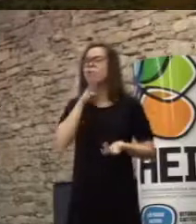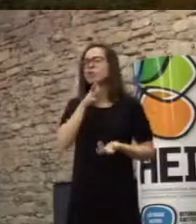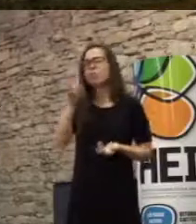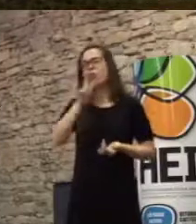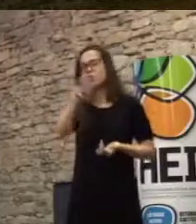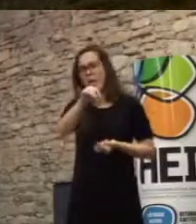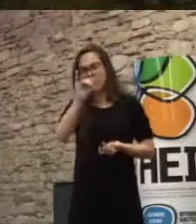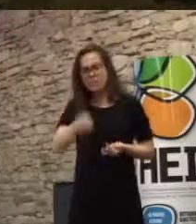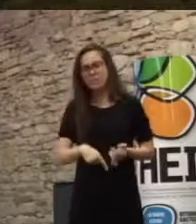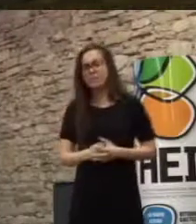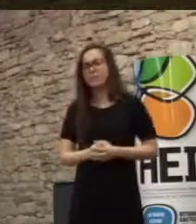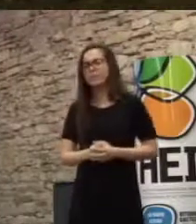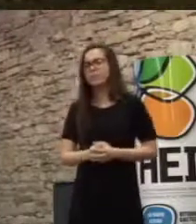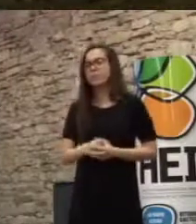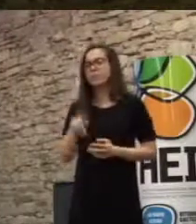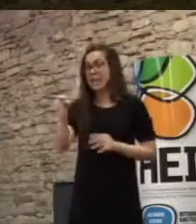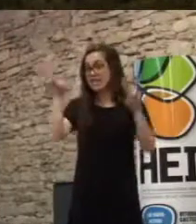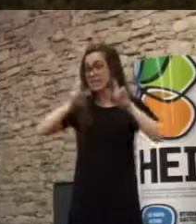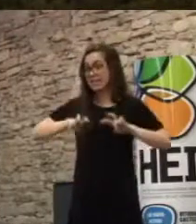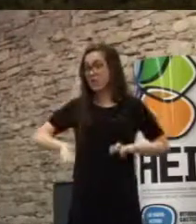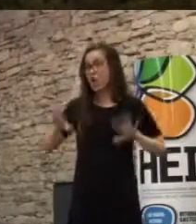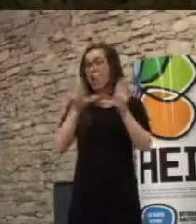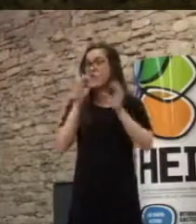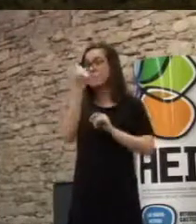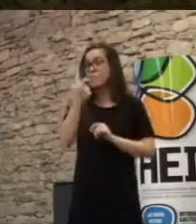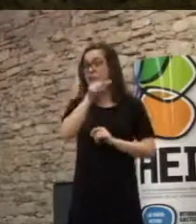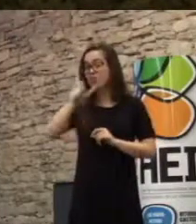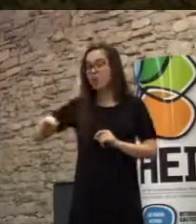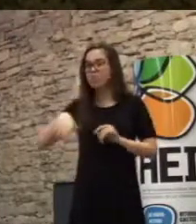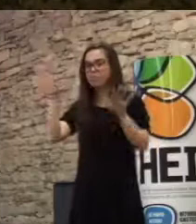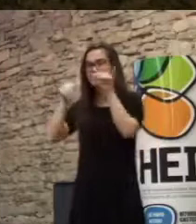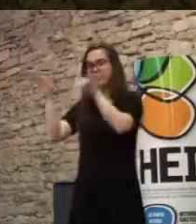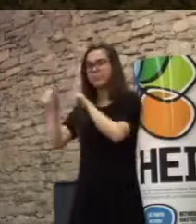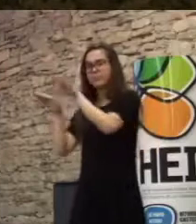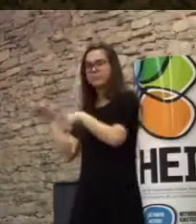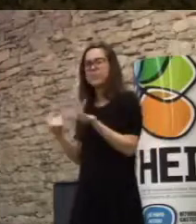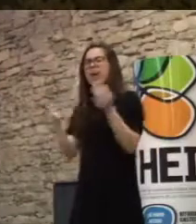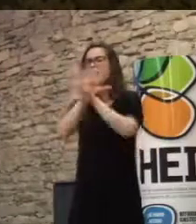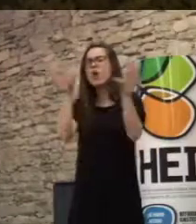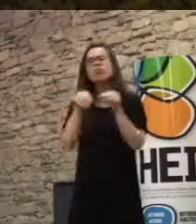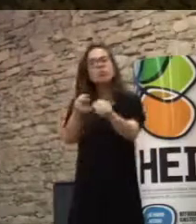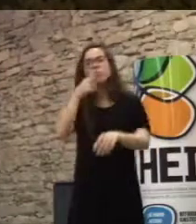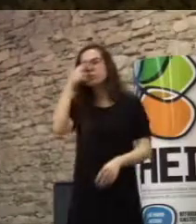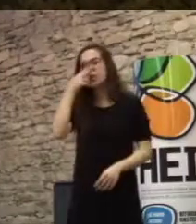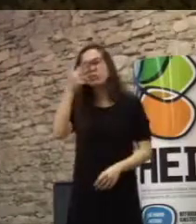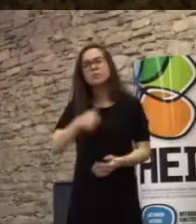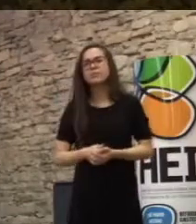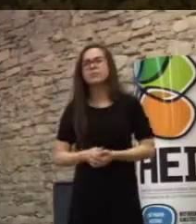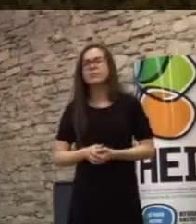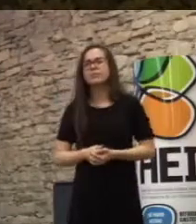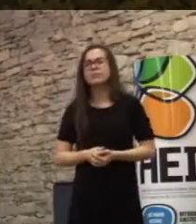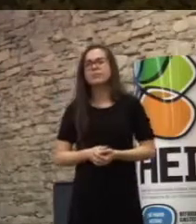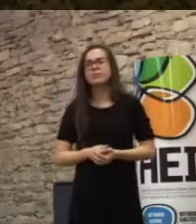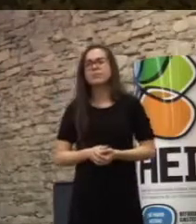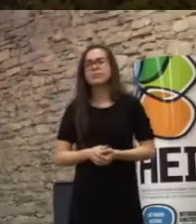ellas puede ser esta resulta que en esta investigación que se hizo con más de 10 mil personas lleva una conclusión súper interesante y es que tenemos personas